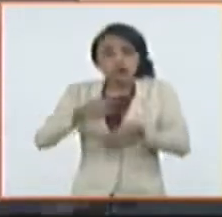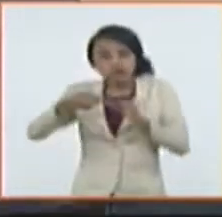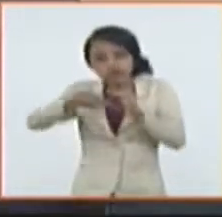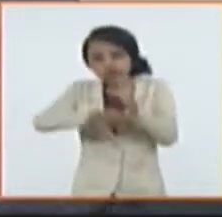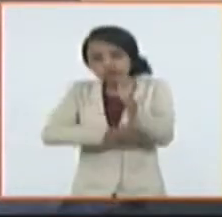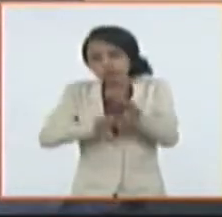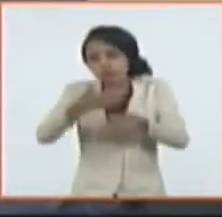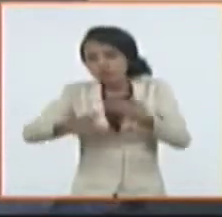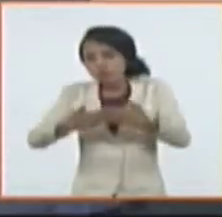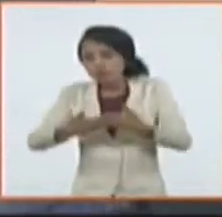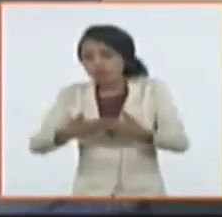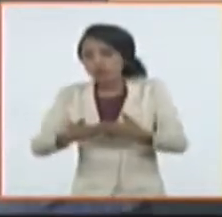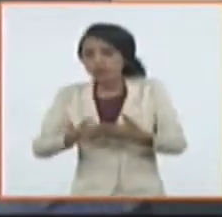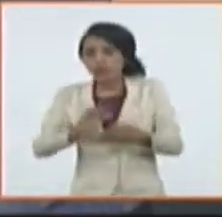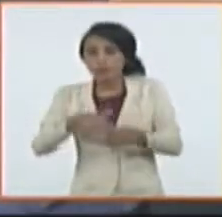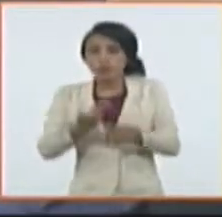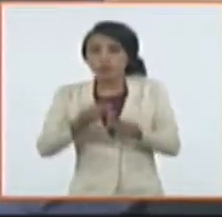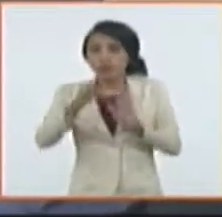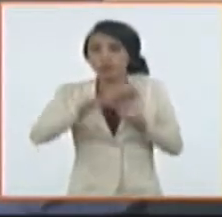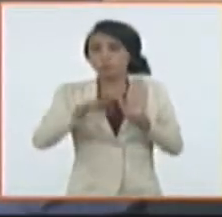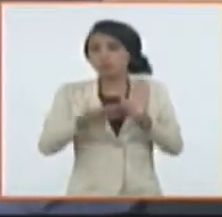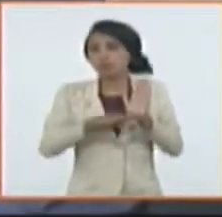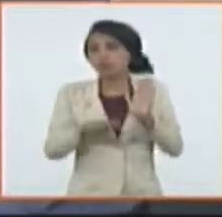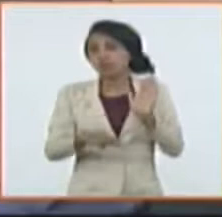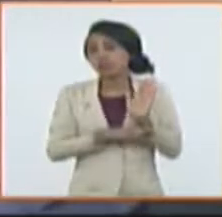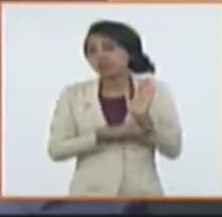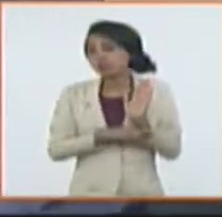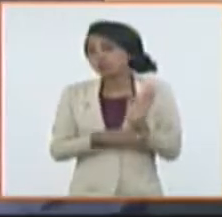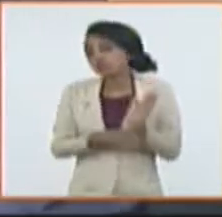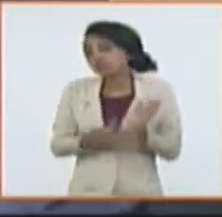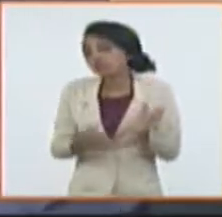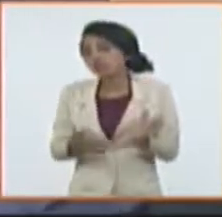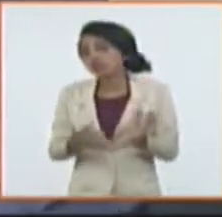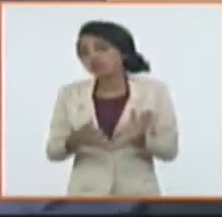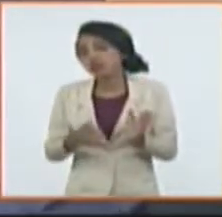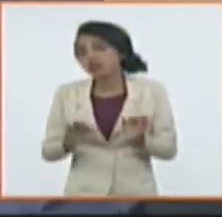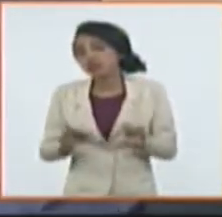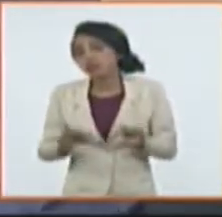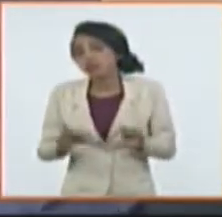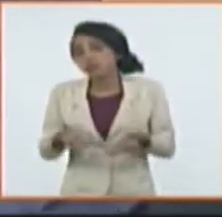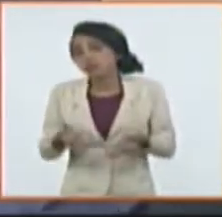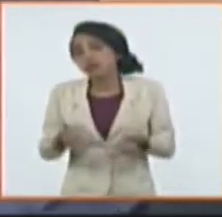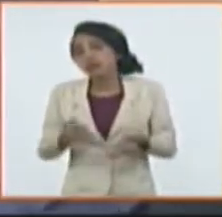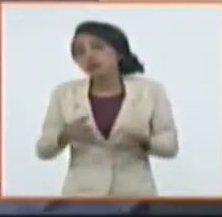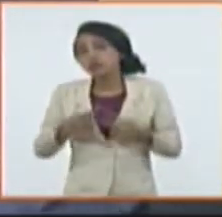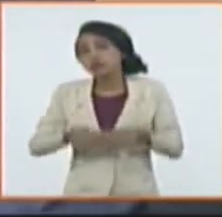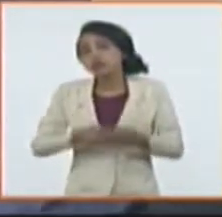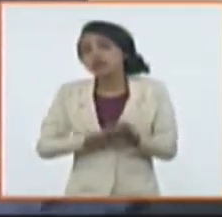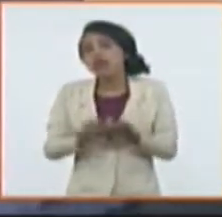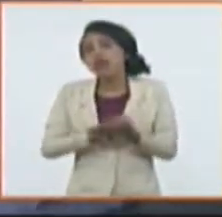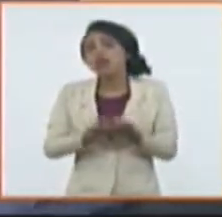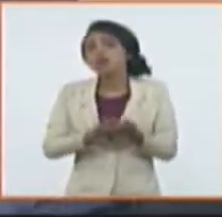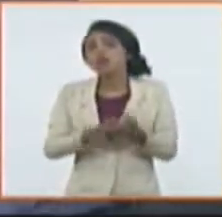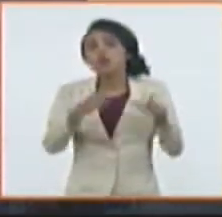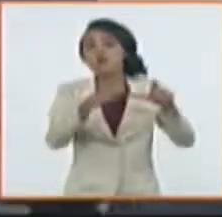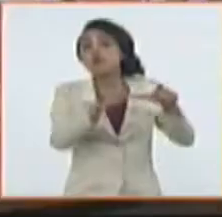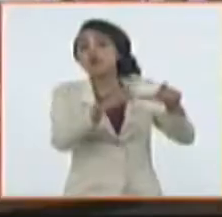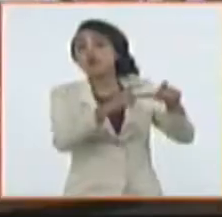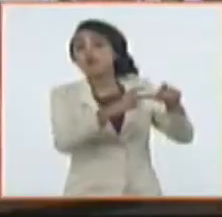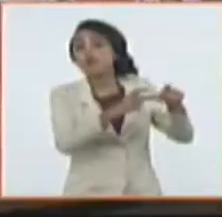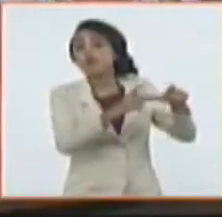acciones que se toman o las medidas, como no quitan las causas, lo que hacen es poner parches y se nos repiten los